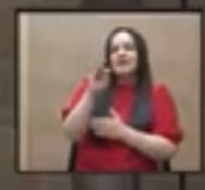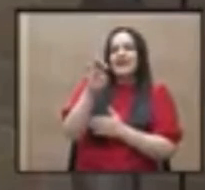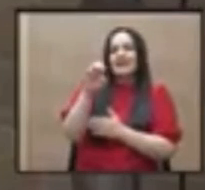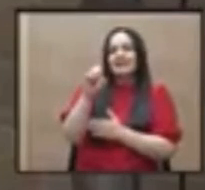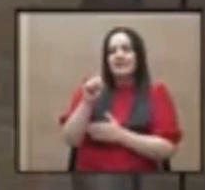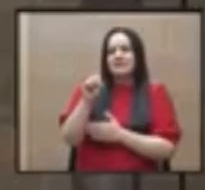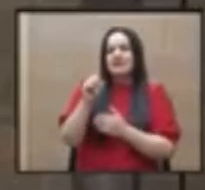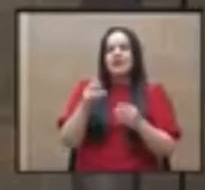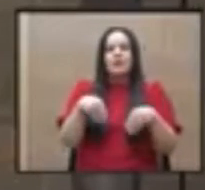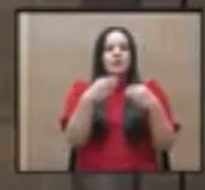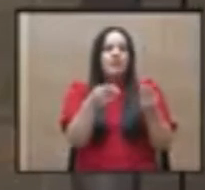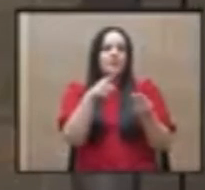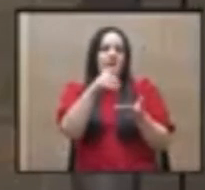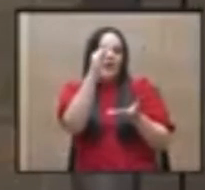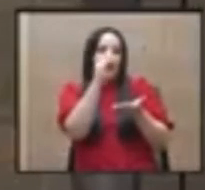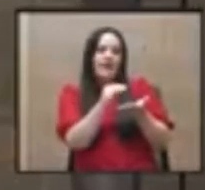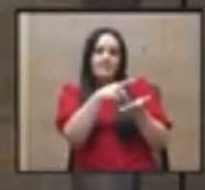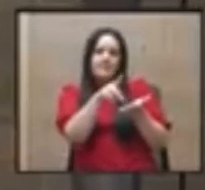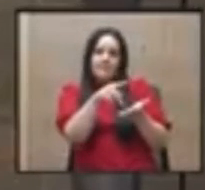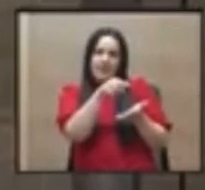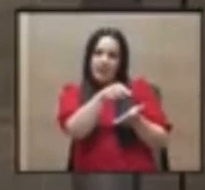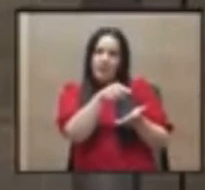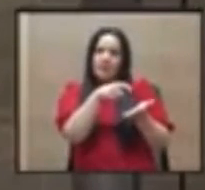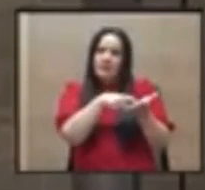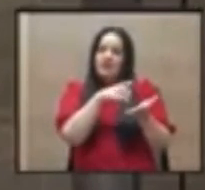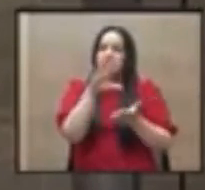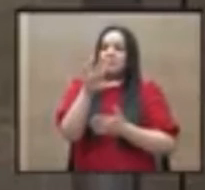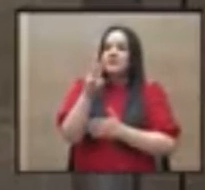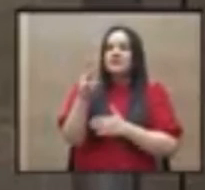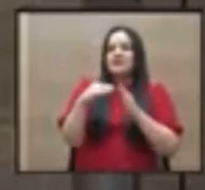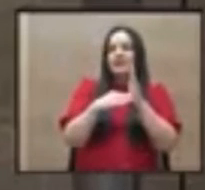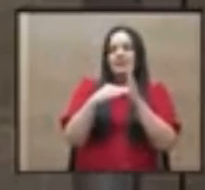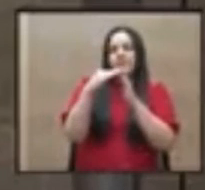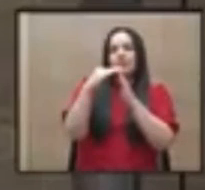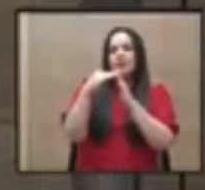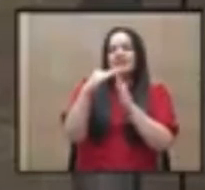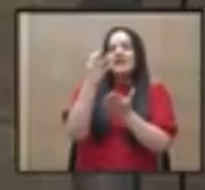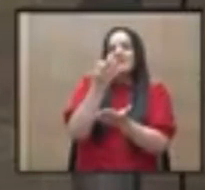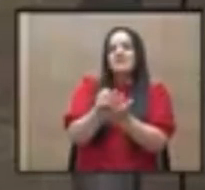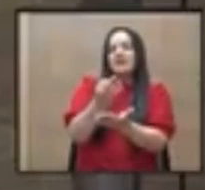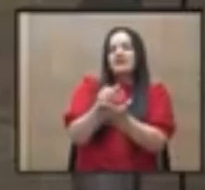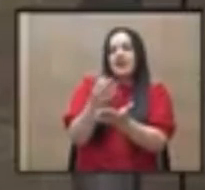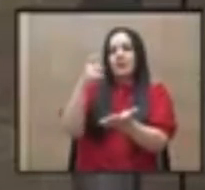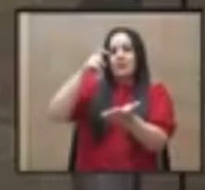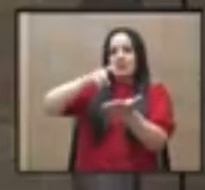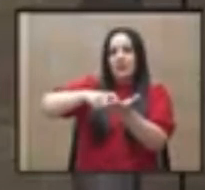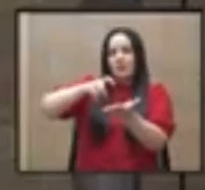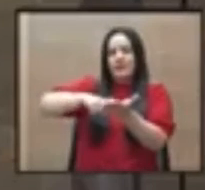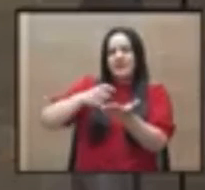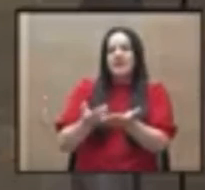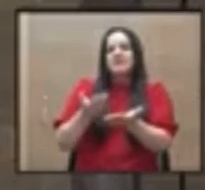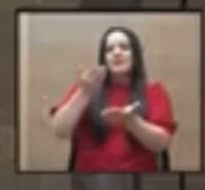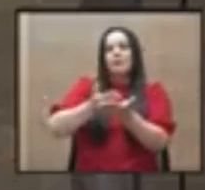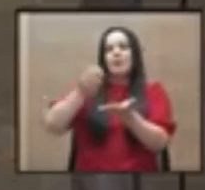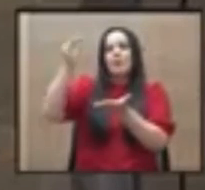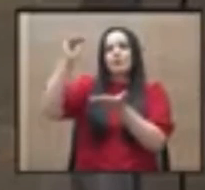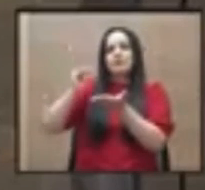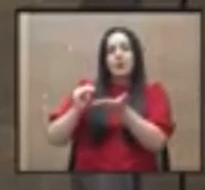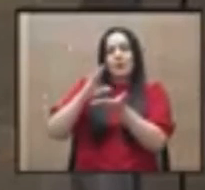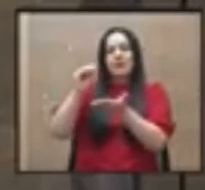a amortizar deuda y 56.000 millones que se financiaban con deuda se propuso su recorte de